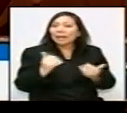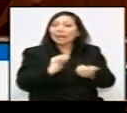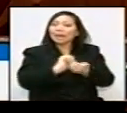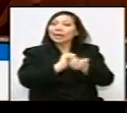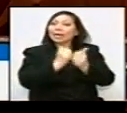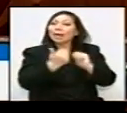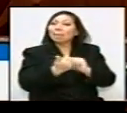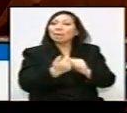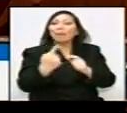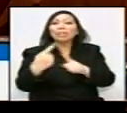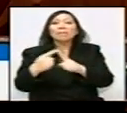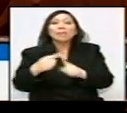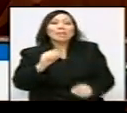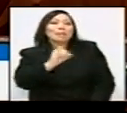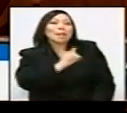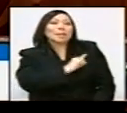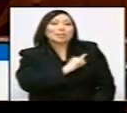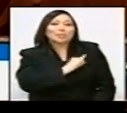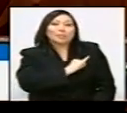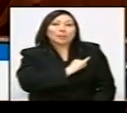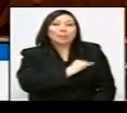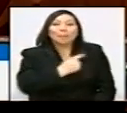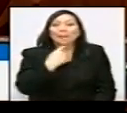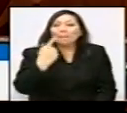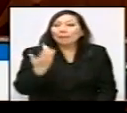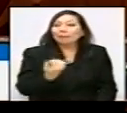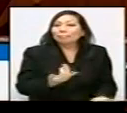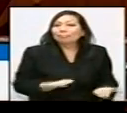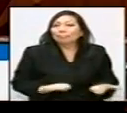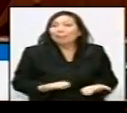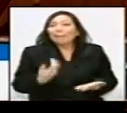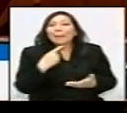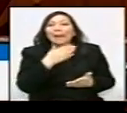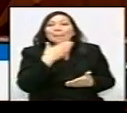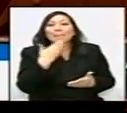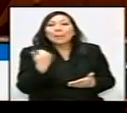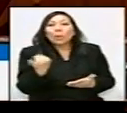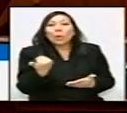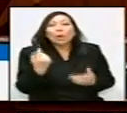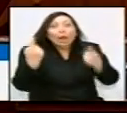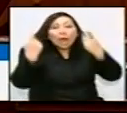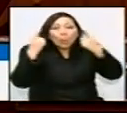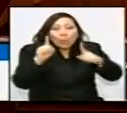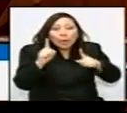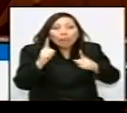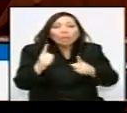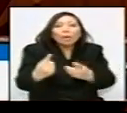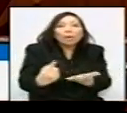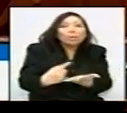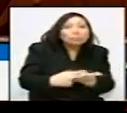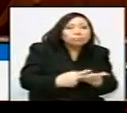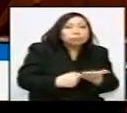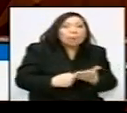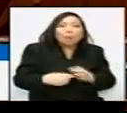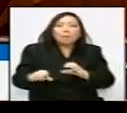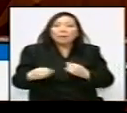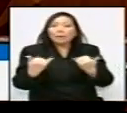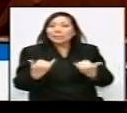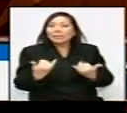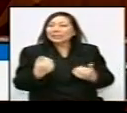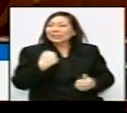reformar nuestras instituciones y de replantear los términos de nuestros acuerdos políticos. Hagamos que